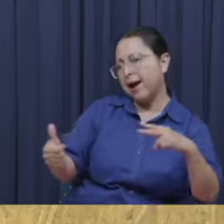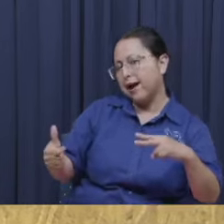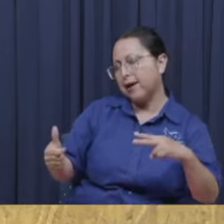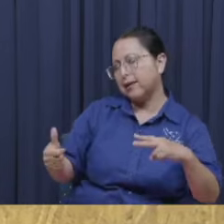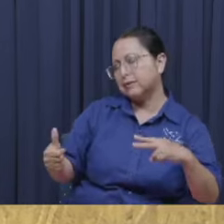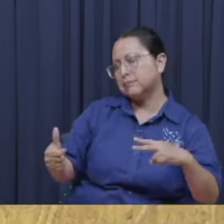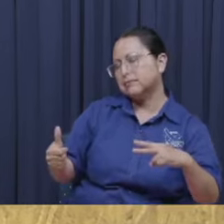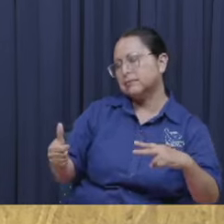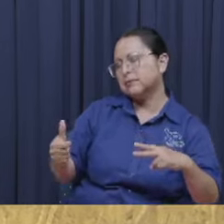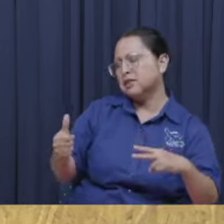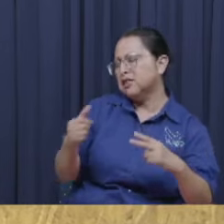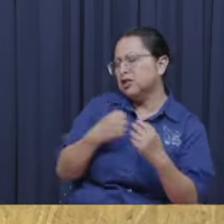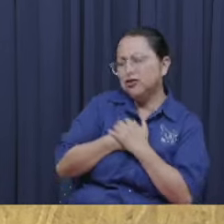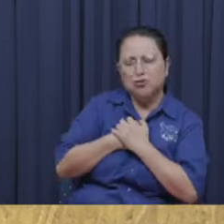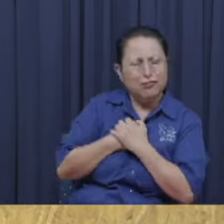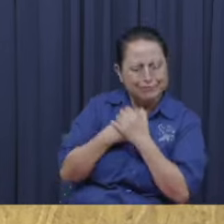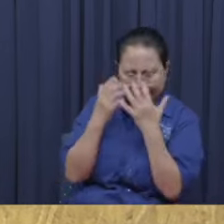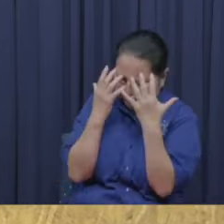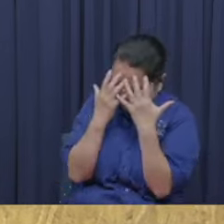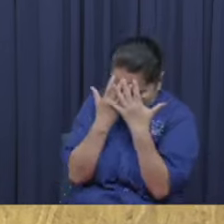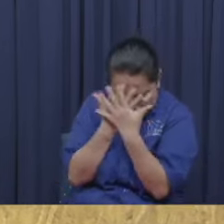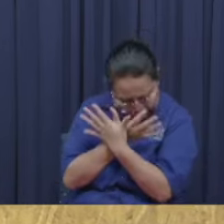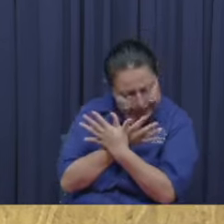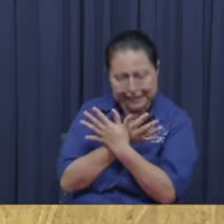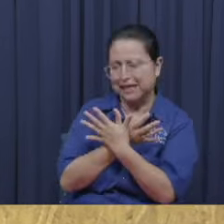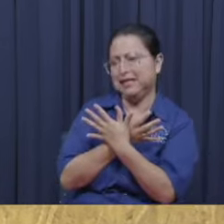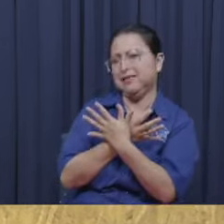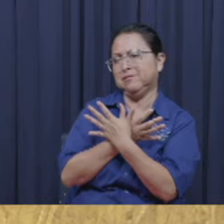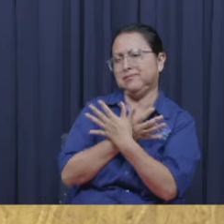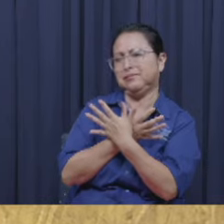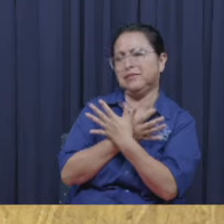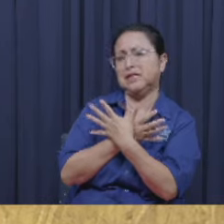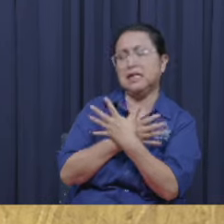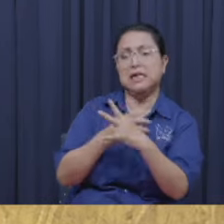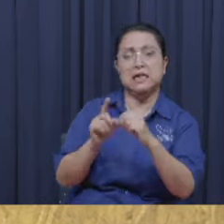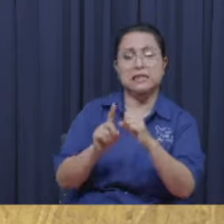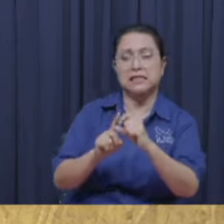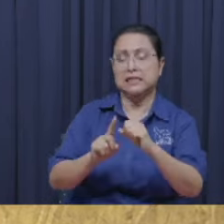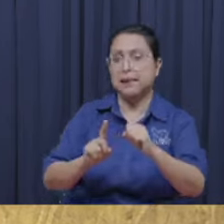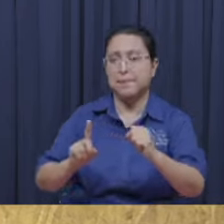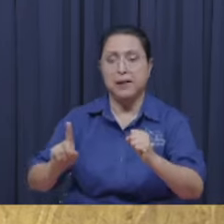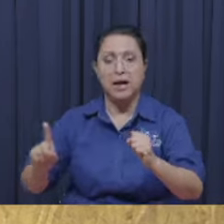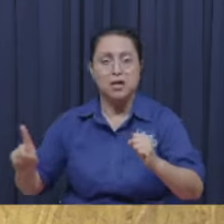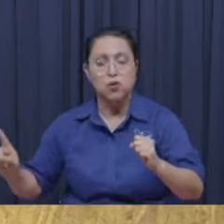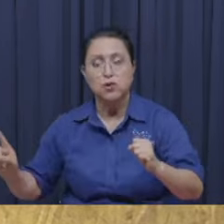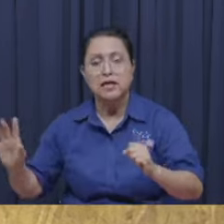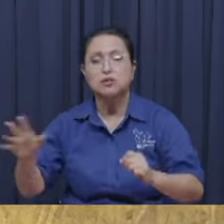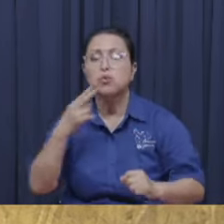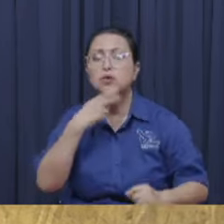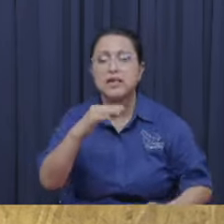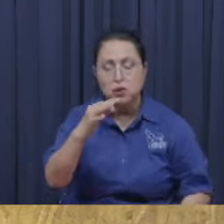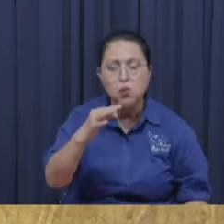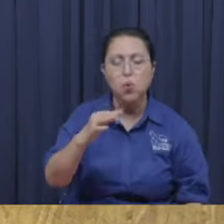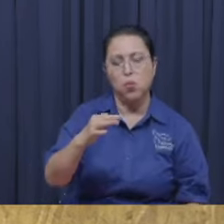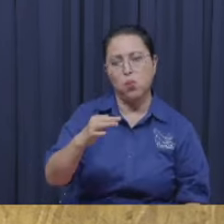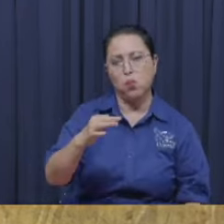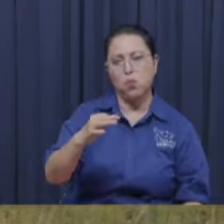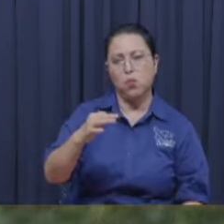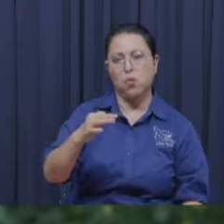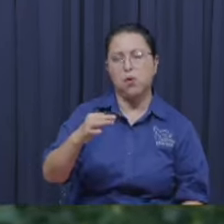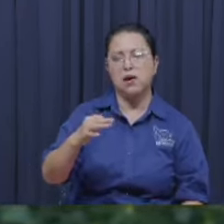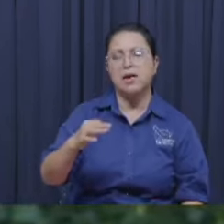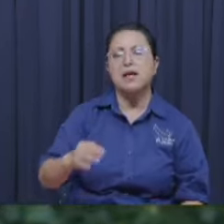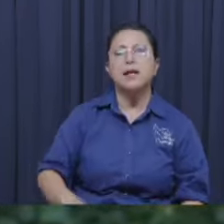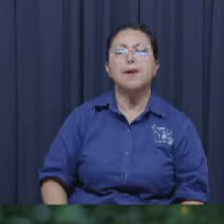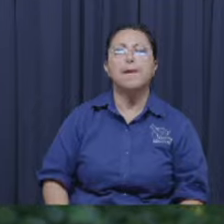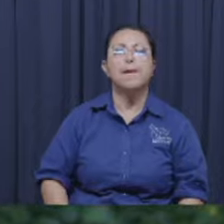hijo. Y se alejó de él para morirse supuestamente en paz. Se encontró con el ángel que le abrió los ojos,